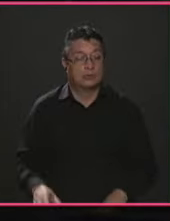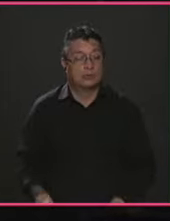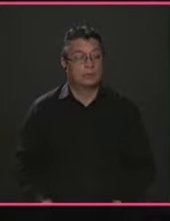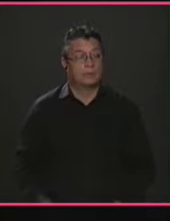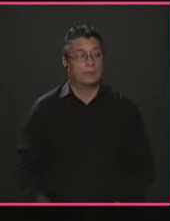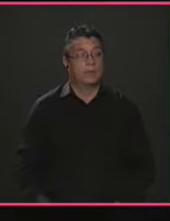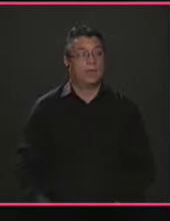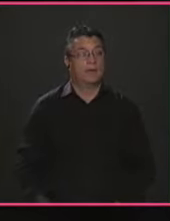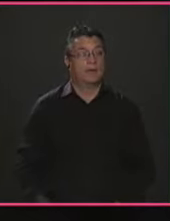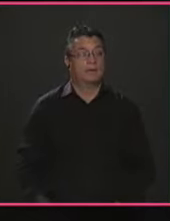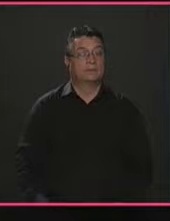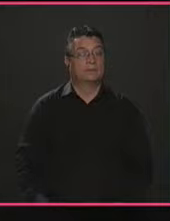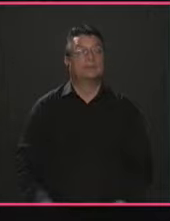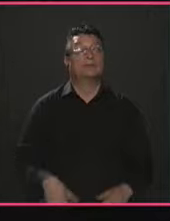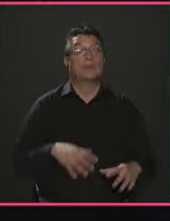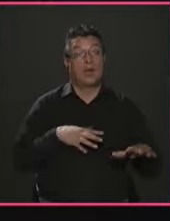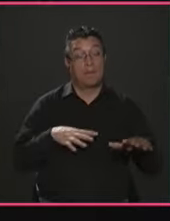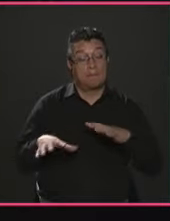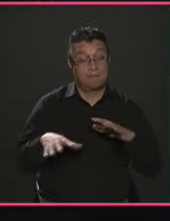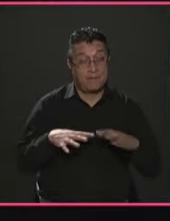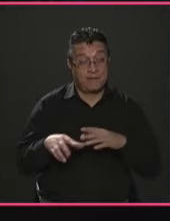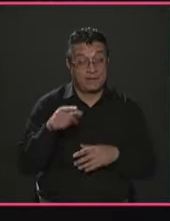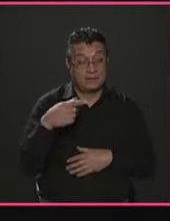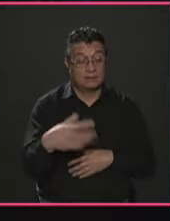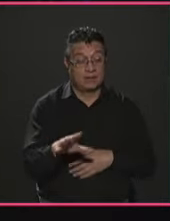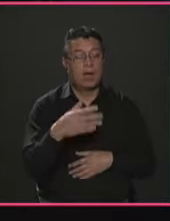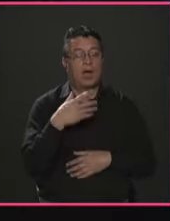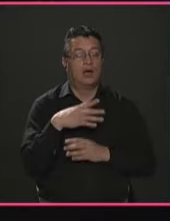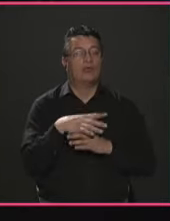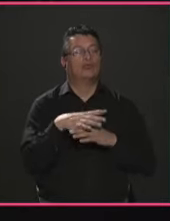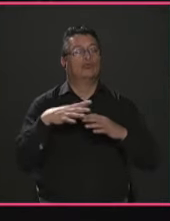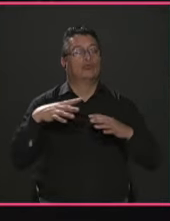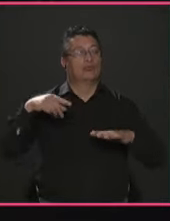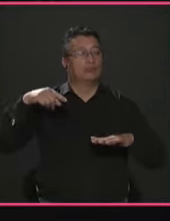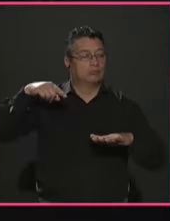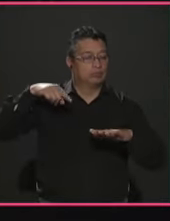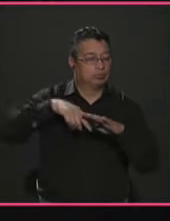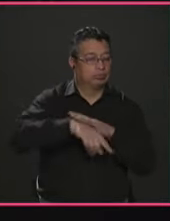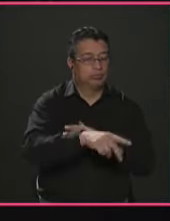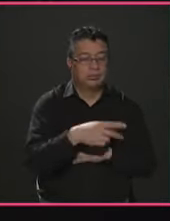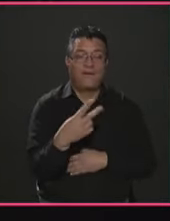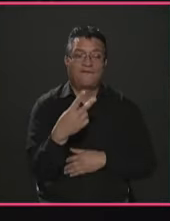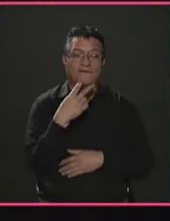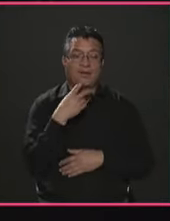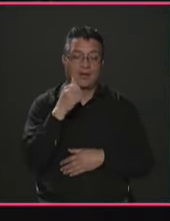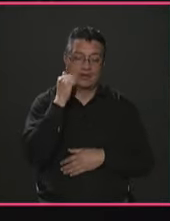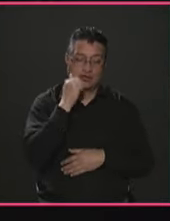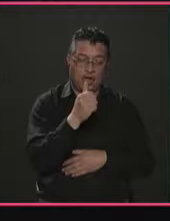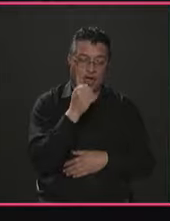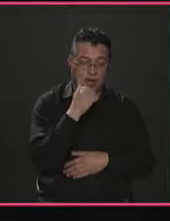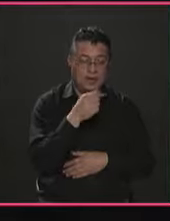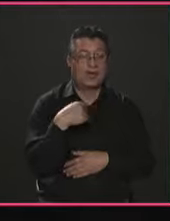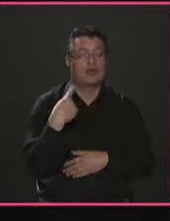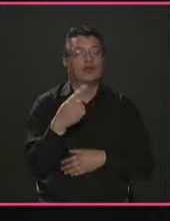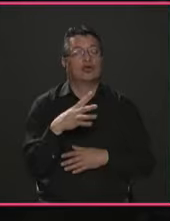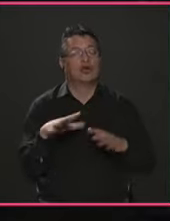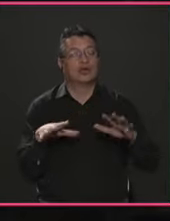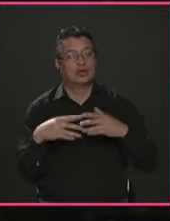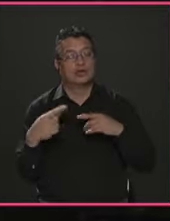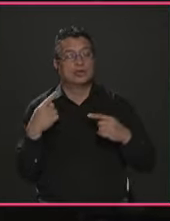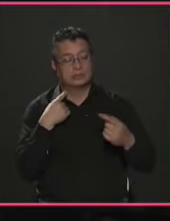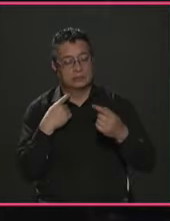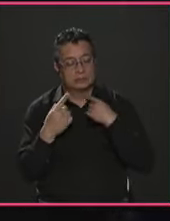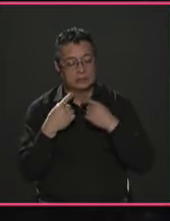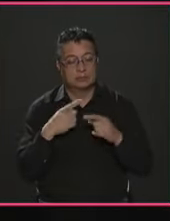áreas ahora la movilidad está tan adentr de nuestra vida diaria y hay tantas cosas que nos afectan